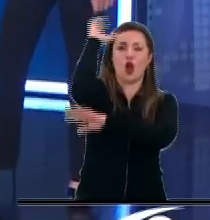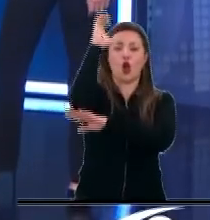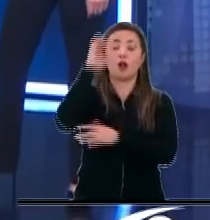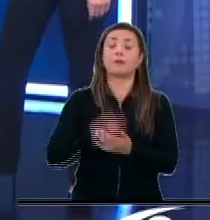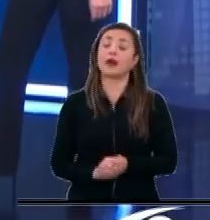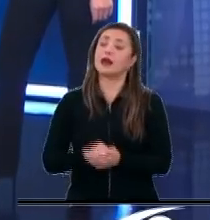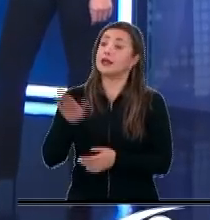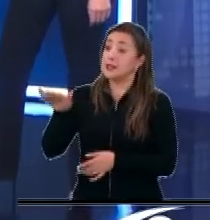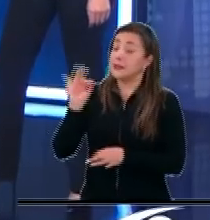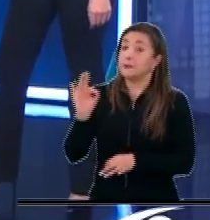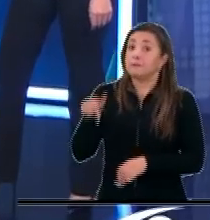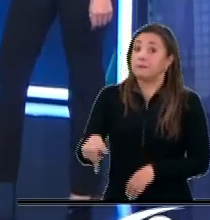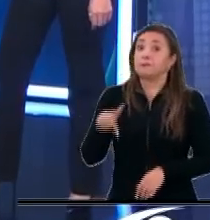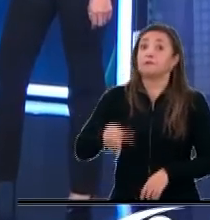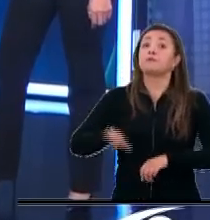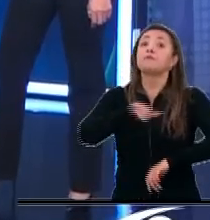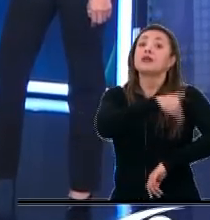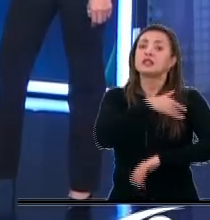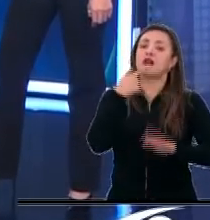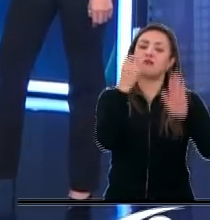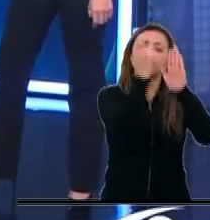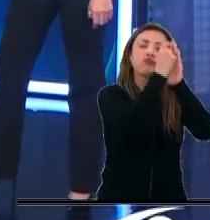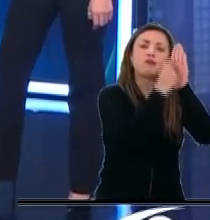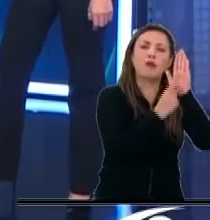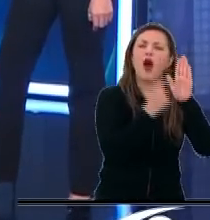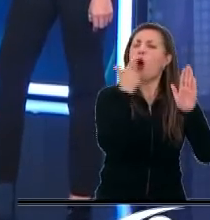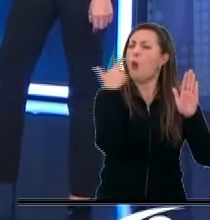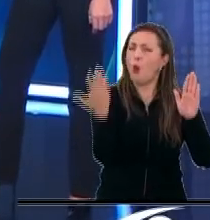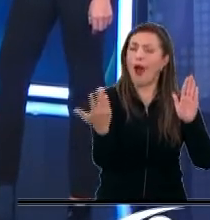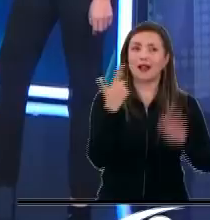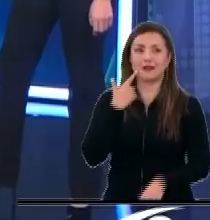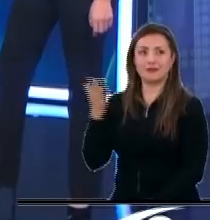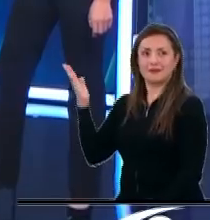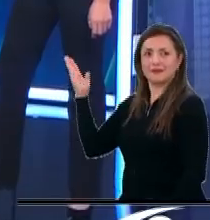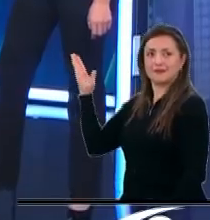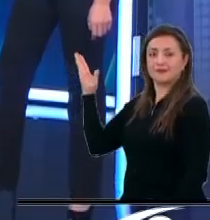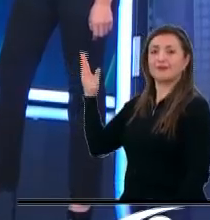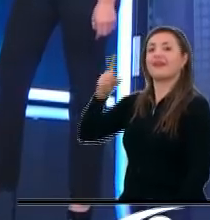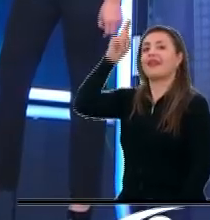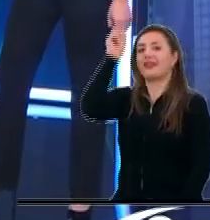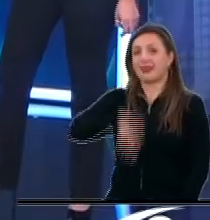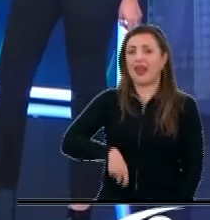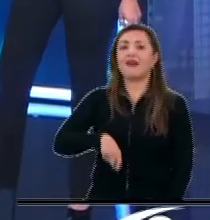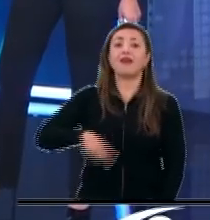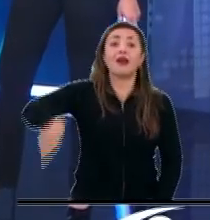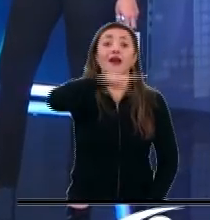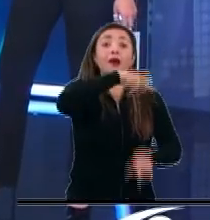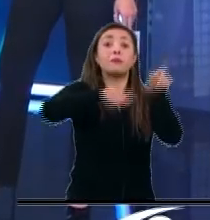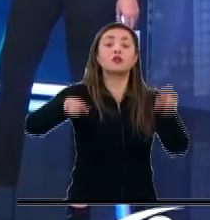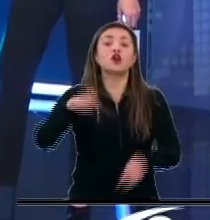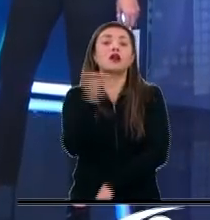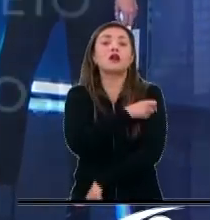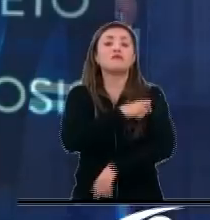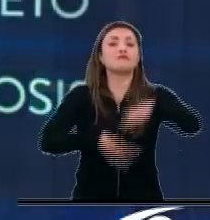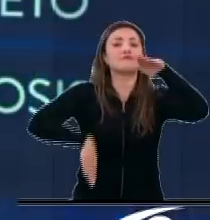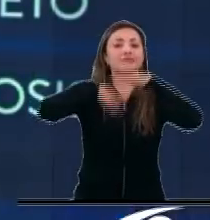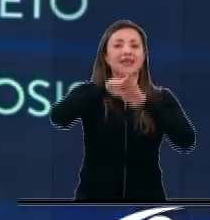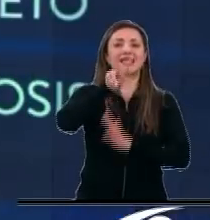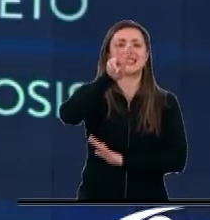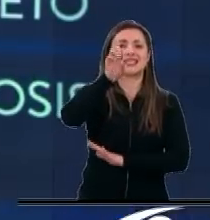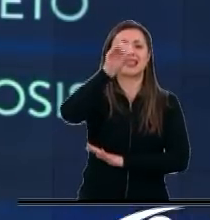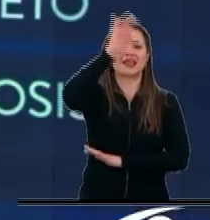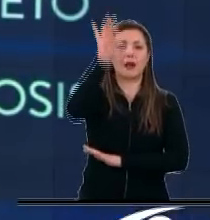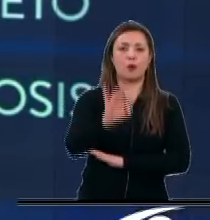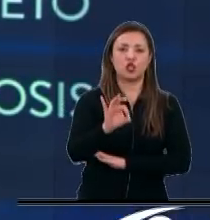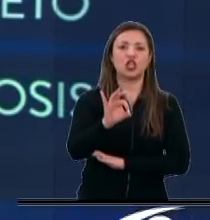los requisitos. Veamos cuáles son. Ustedes los ven allí. Tener al 70% de la población vacunada con esquemas completos